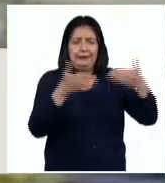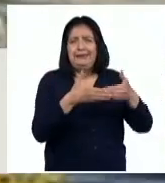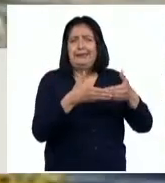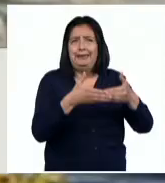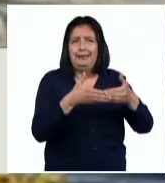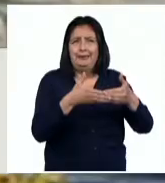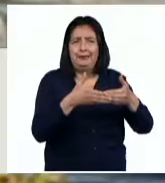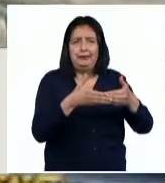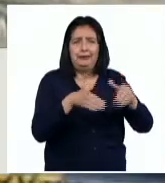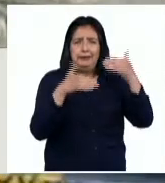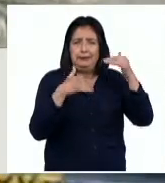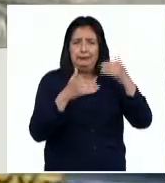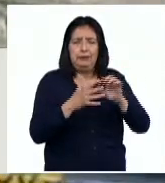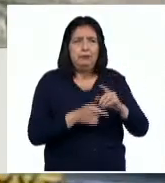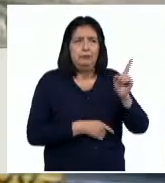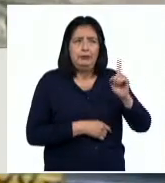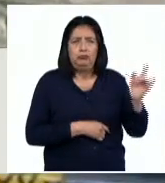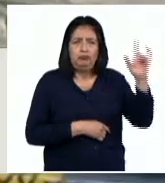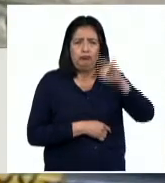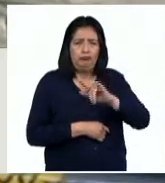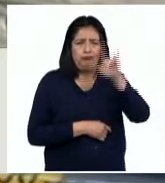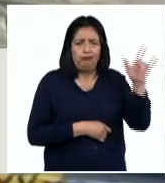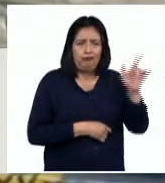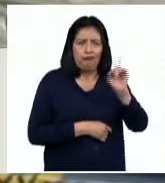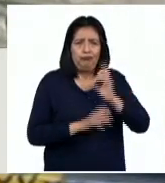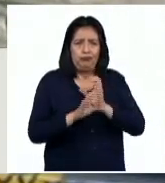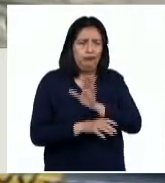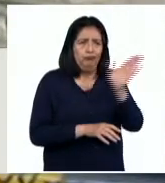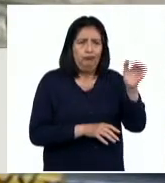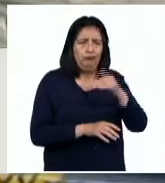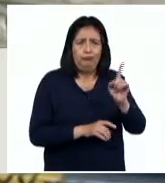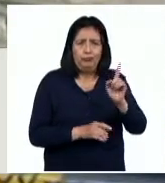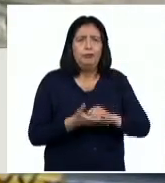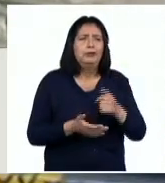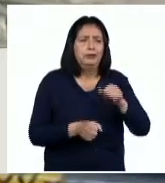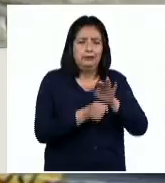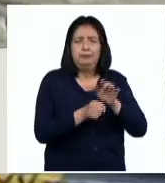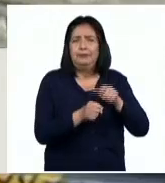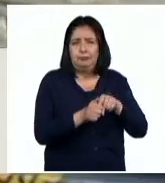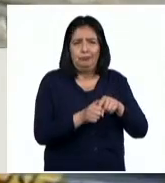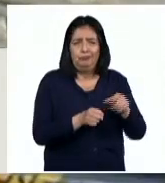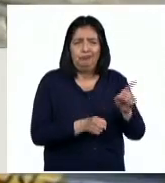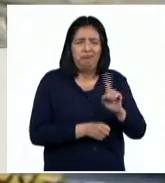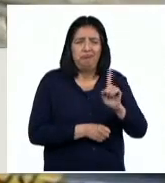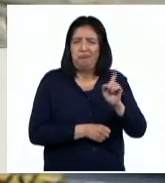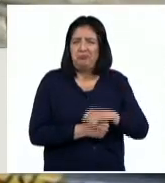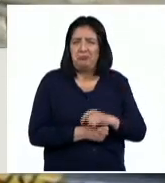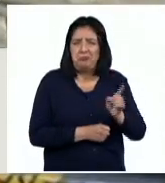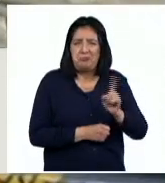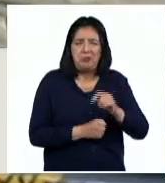fronteras para evitar el tránsito de las personas, el virus no ha reconocido